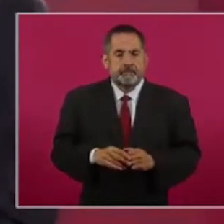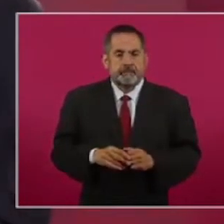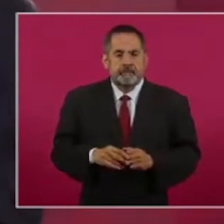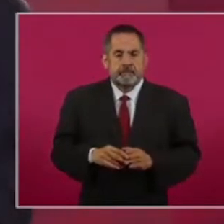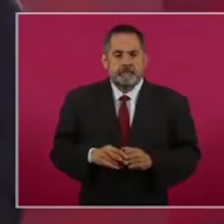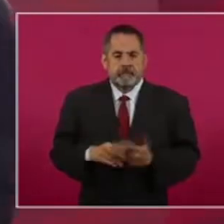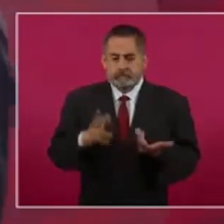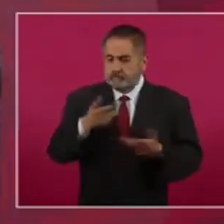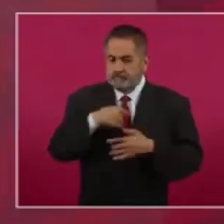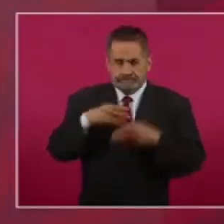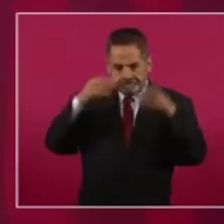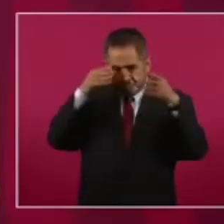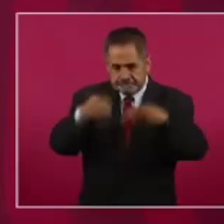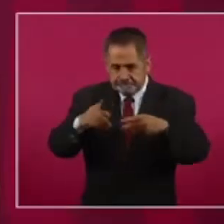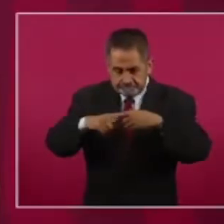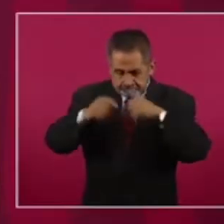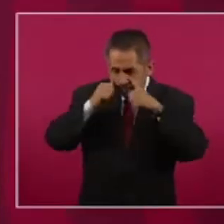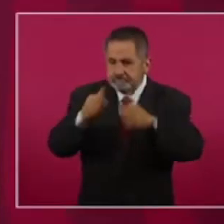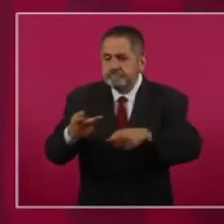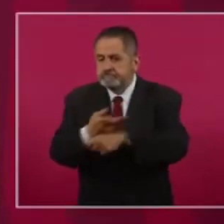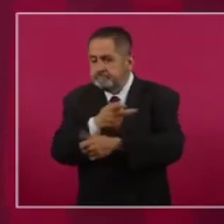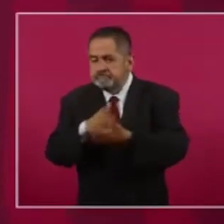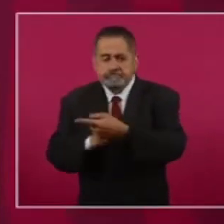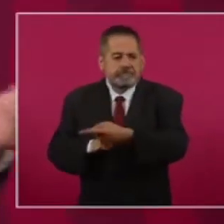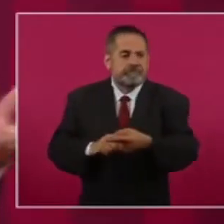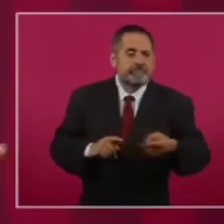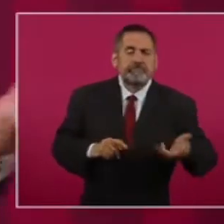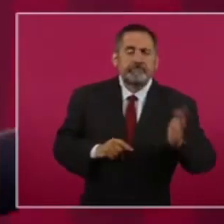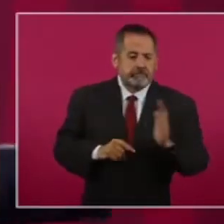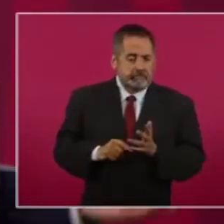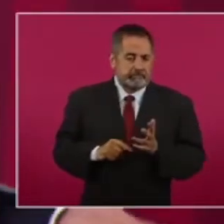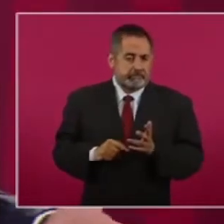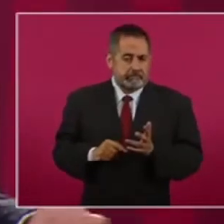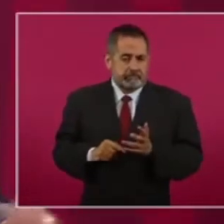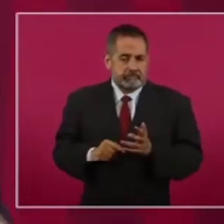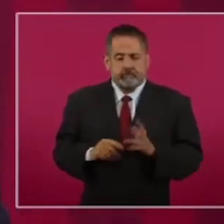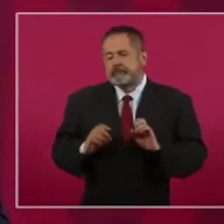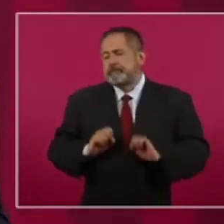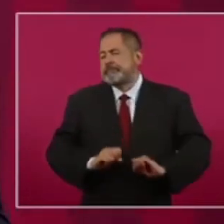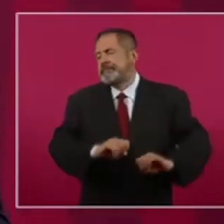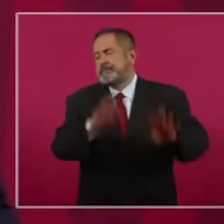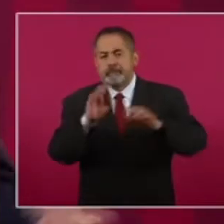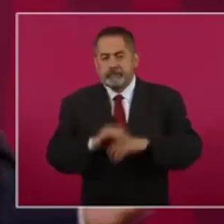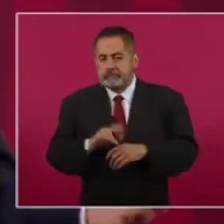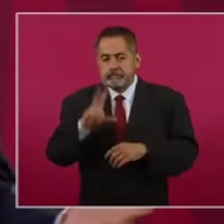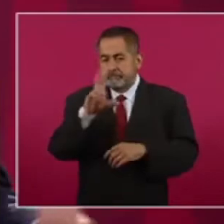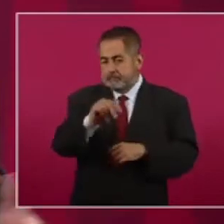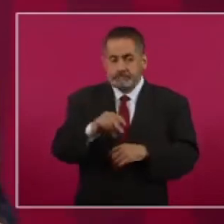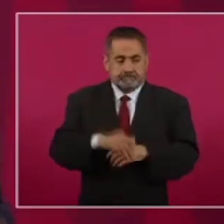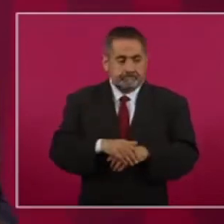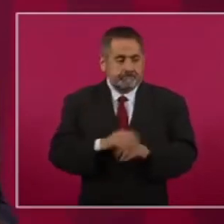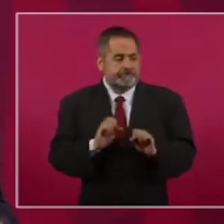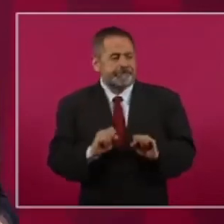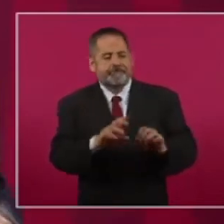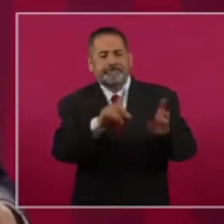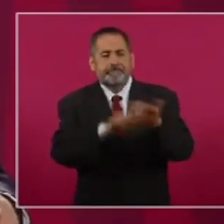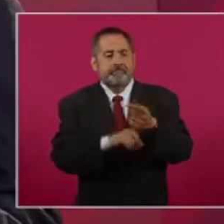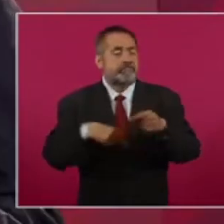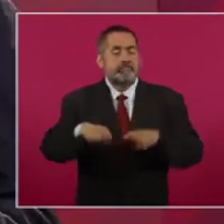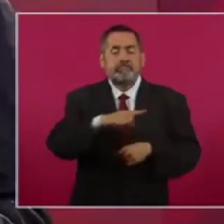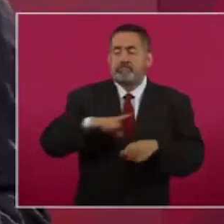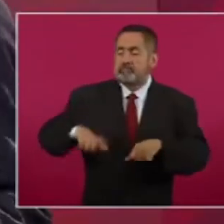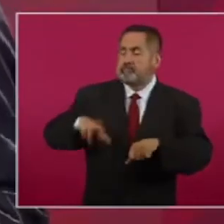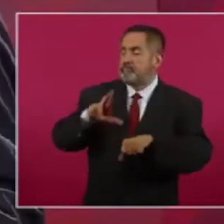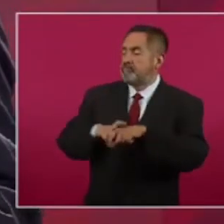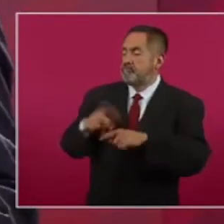voy a ocuparme de eso? ¿Y cómo les voy a dejar las aduanas a los